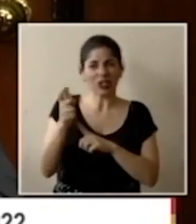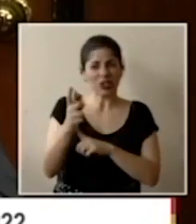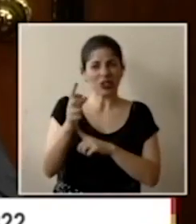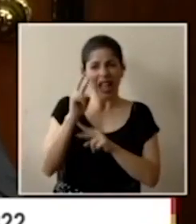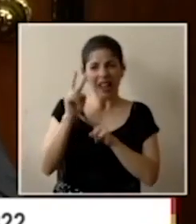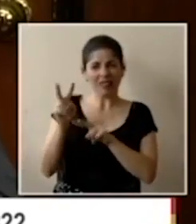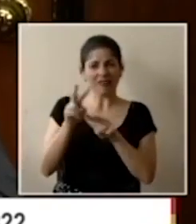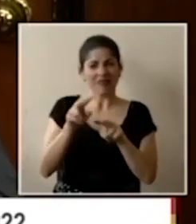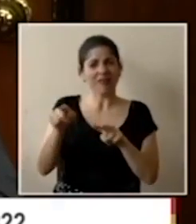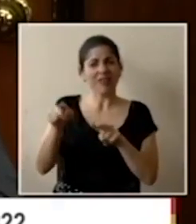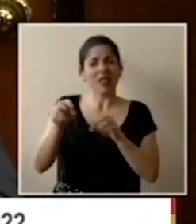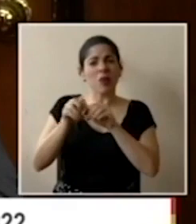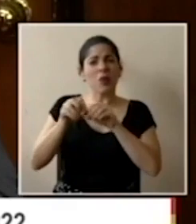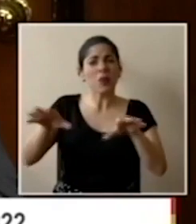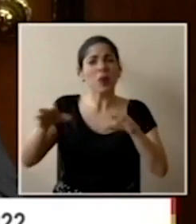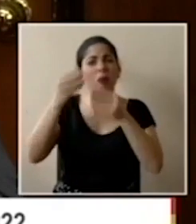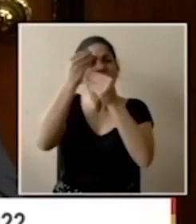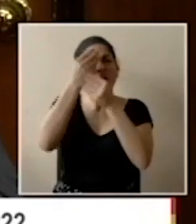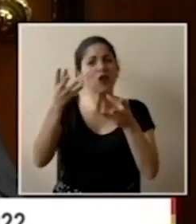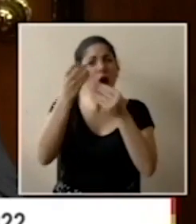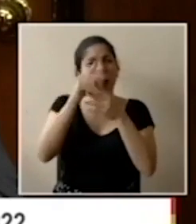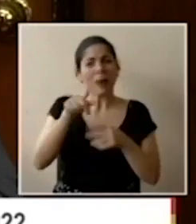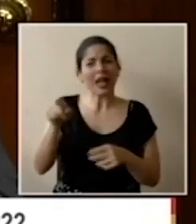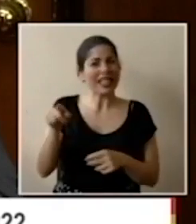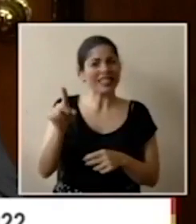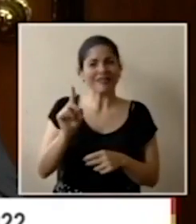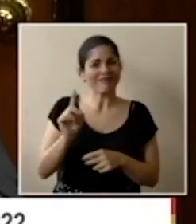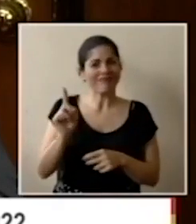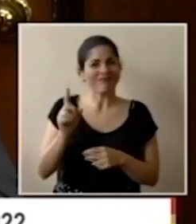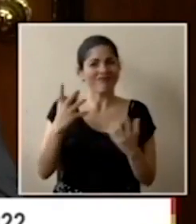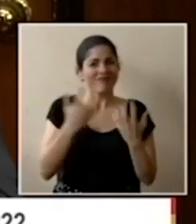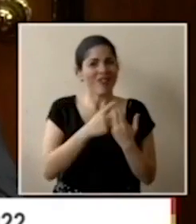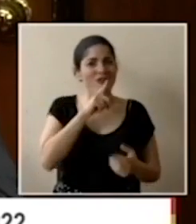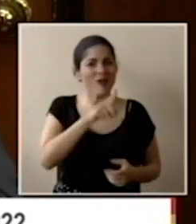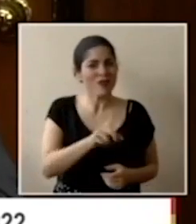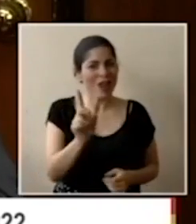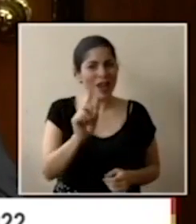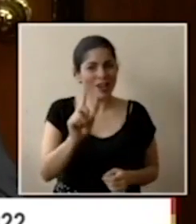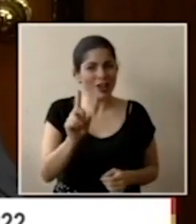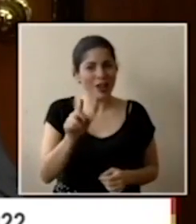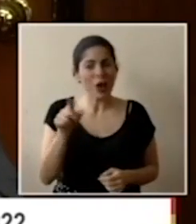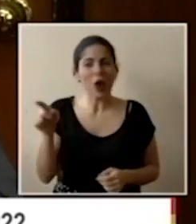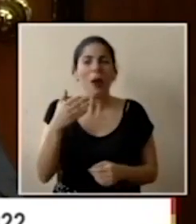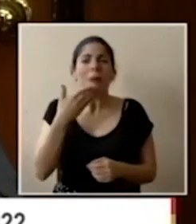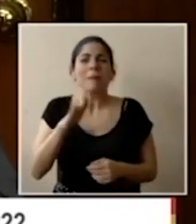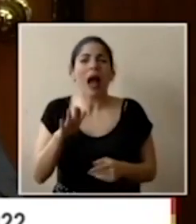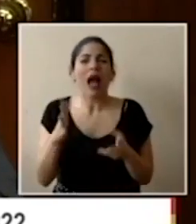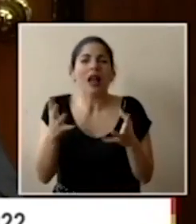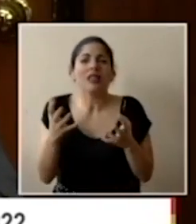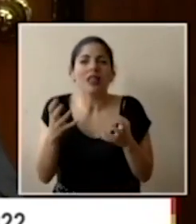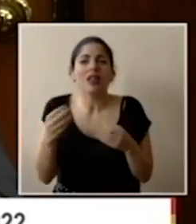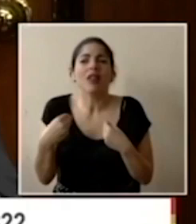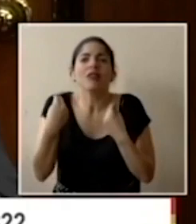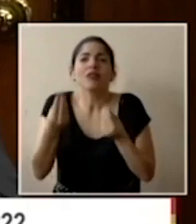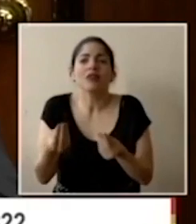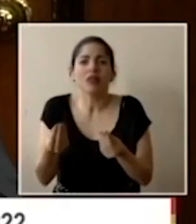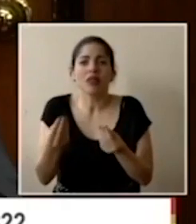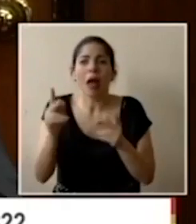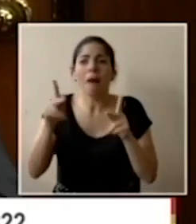han circulado alguna serie de información que no responden a la realidad y con la malsana intención de generar